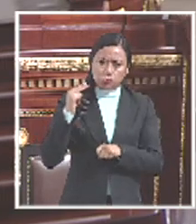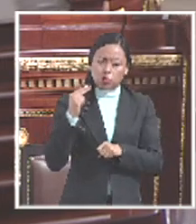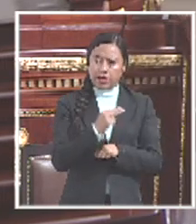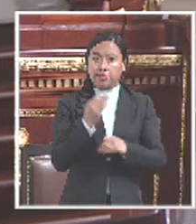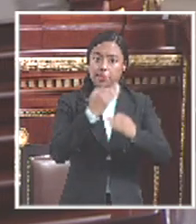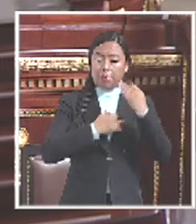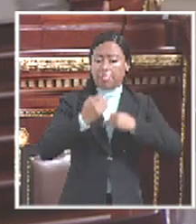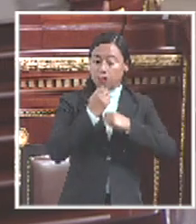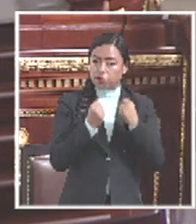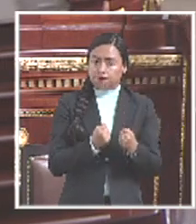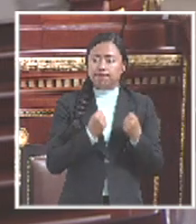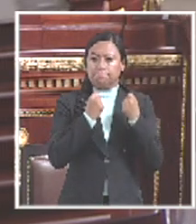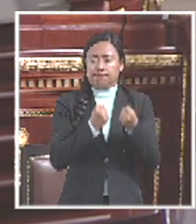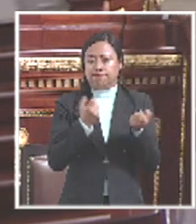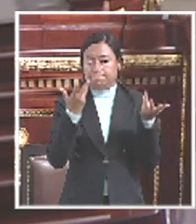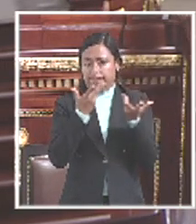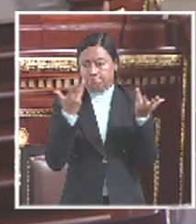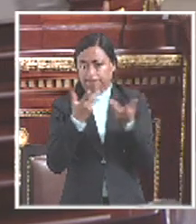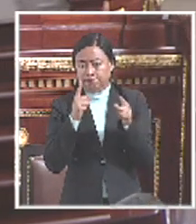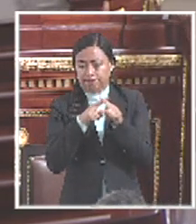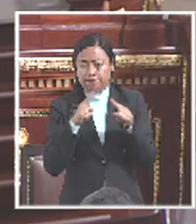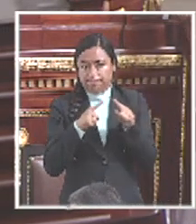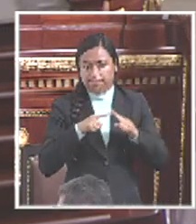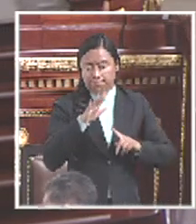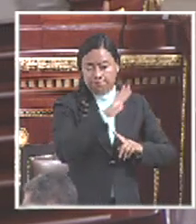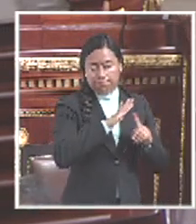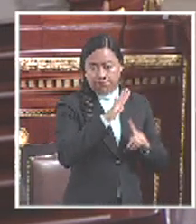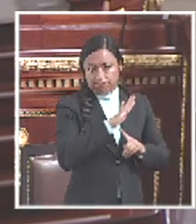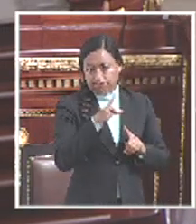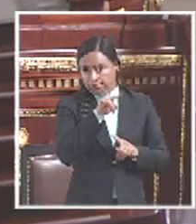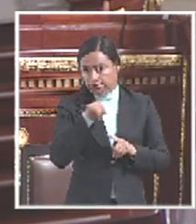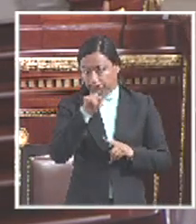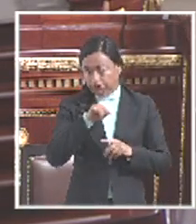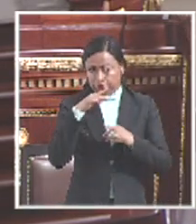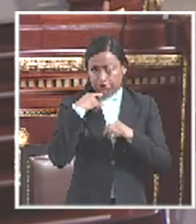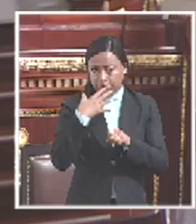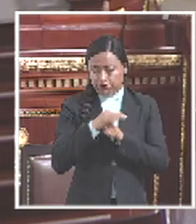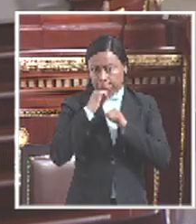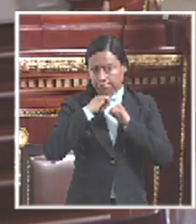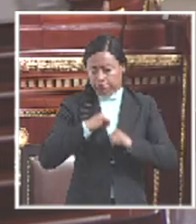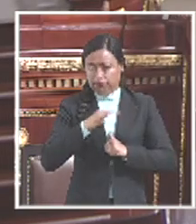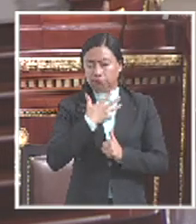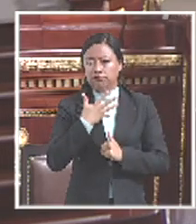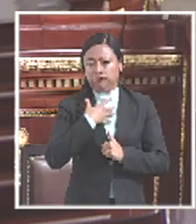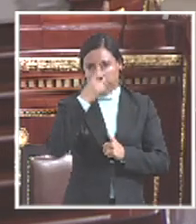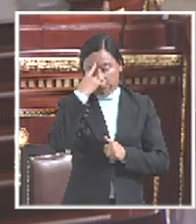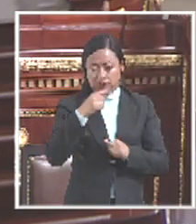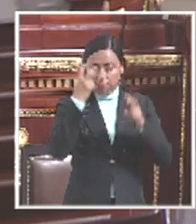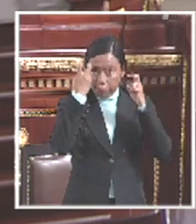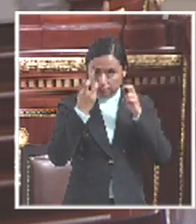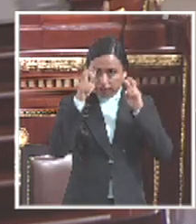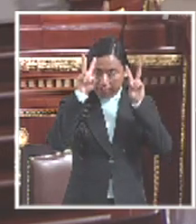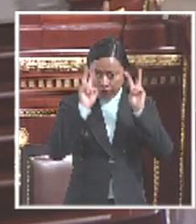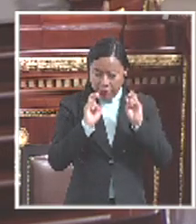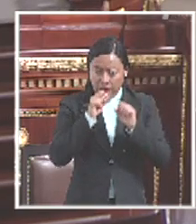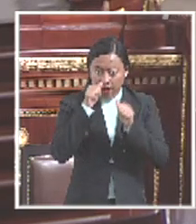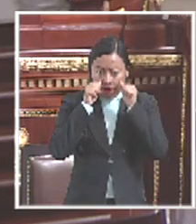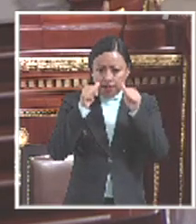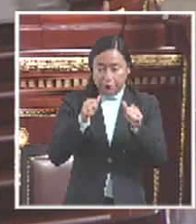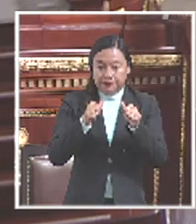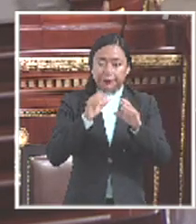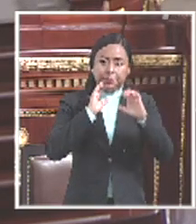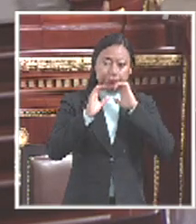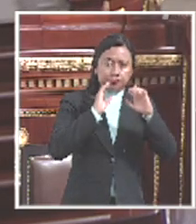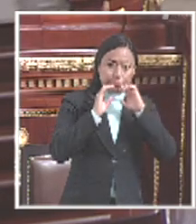de todas las acciones de los distintos ámbitos de competencia para atender este tema y de estrechar la